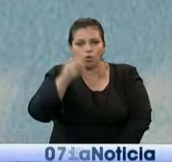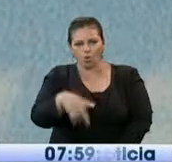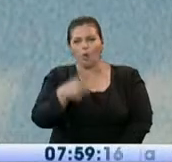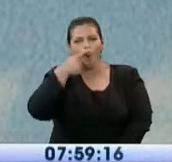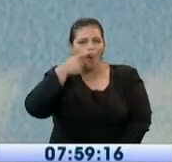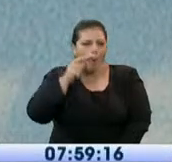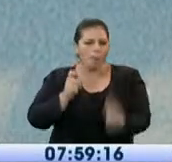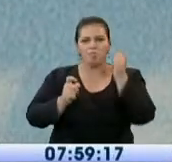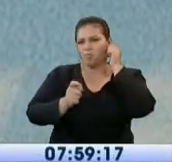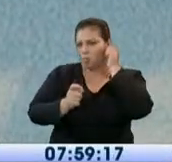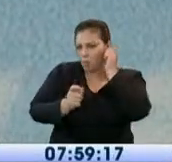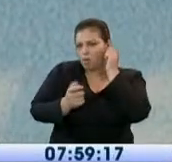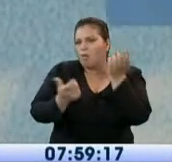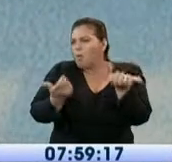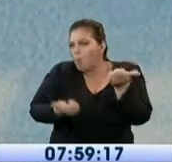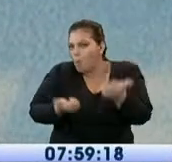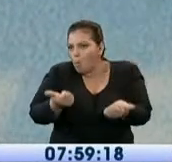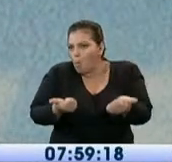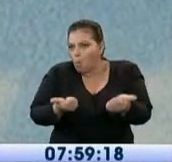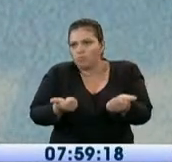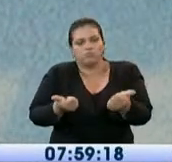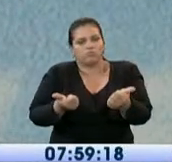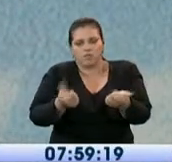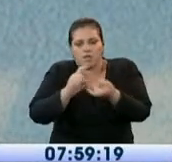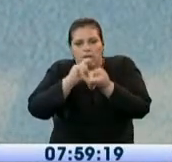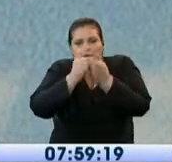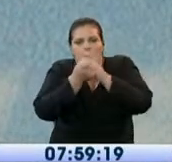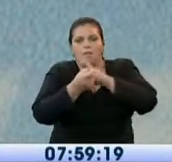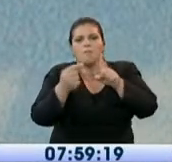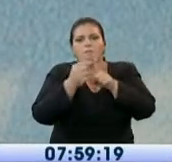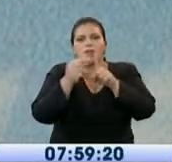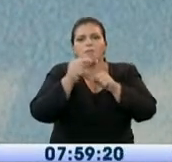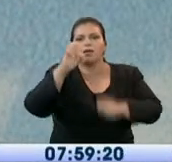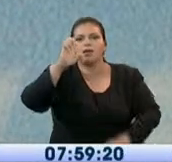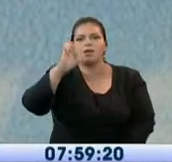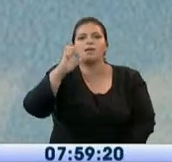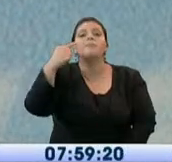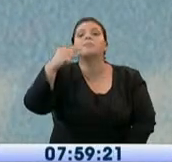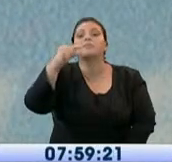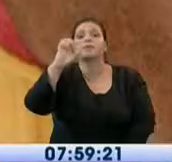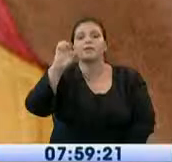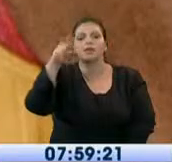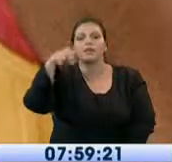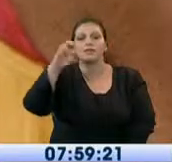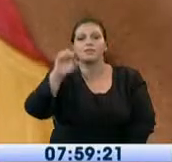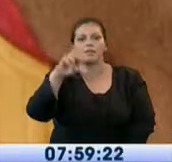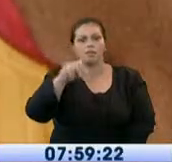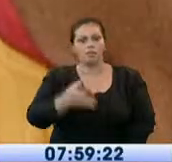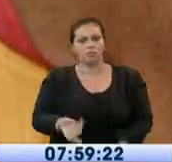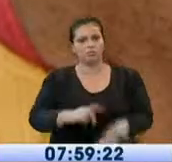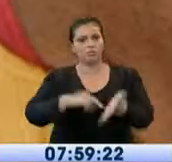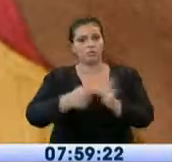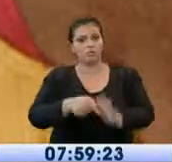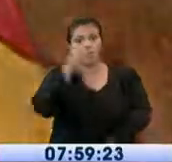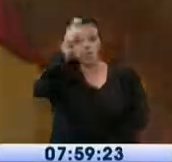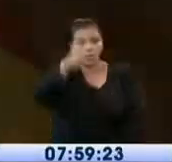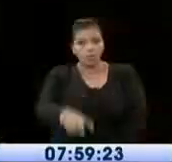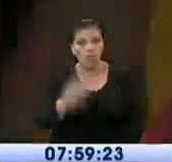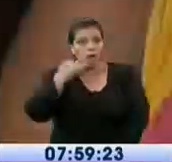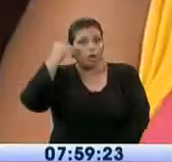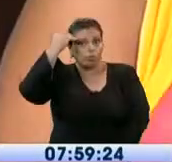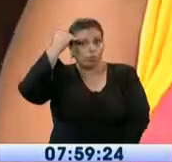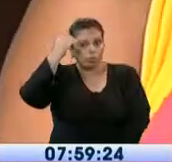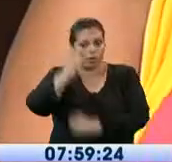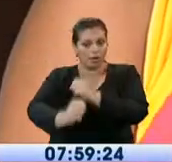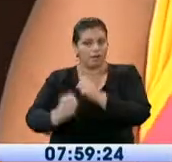femenino por la palabra género, para que a partir de los 18 años el ciudadano tenga la opción de autodefinirse. Cuando